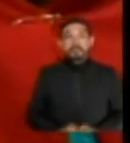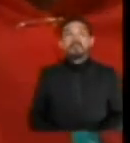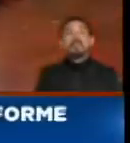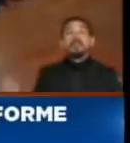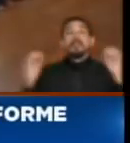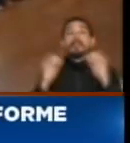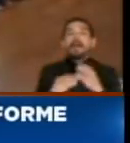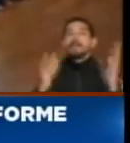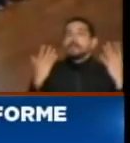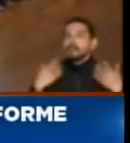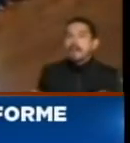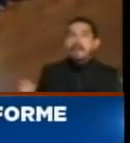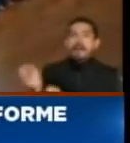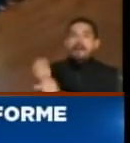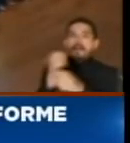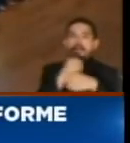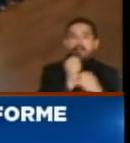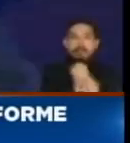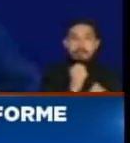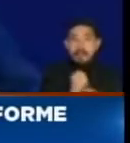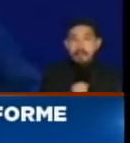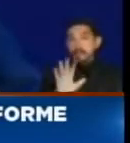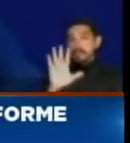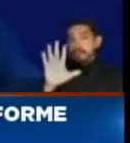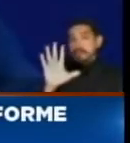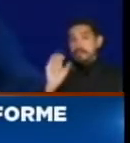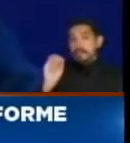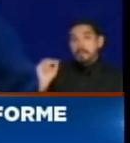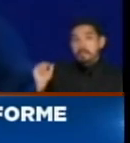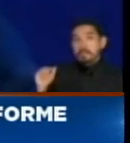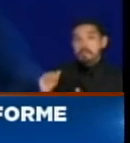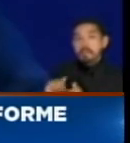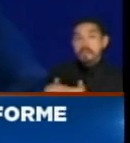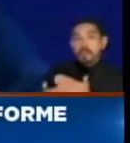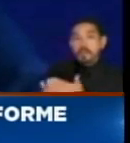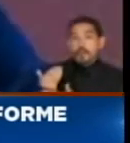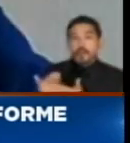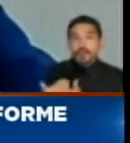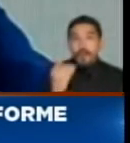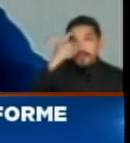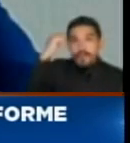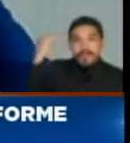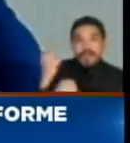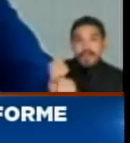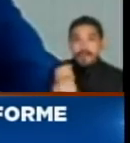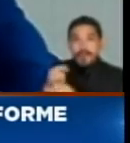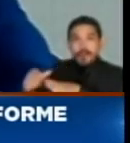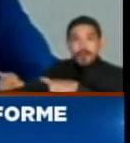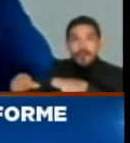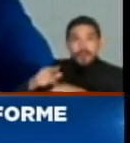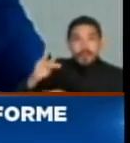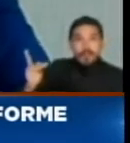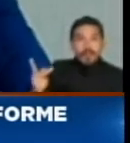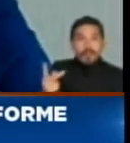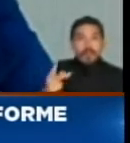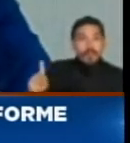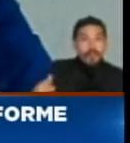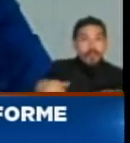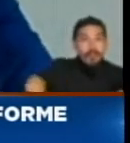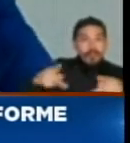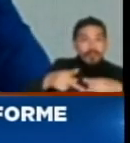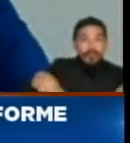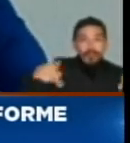creado cerca de 500.000 nuevos empleos. En forma